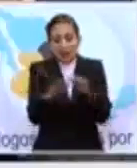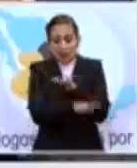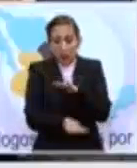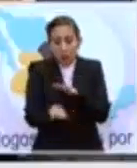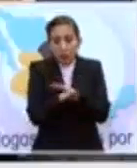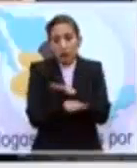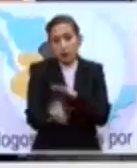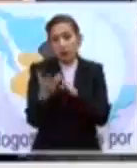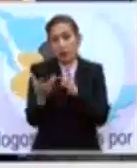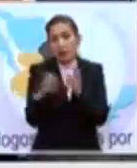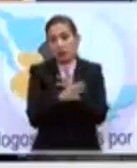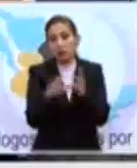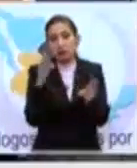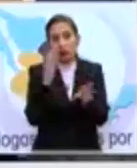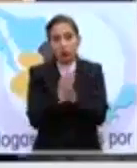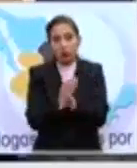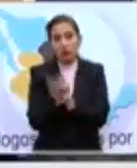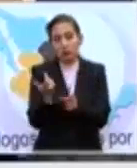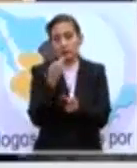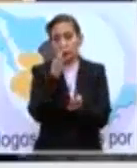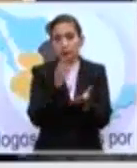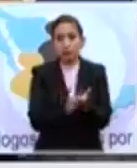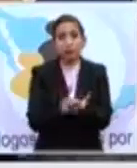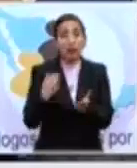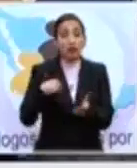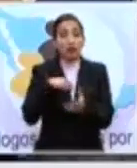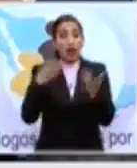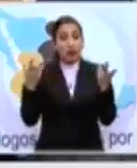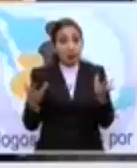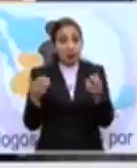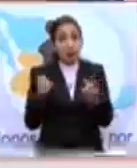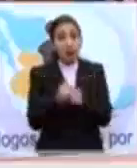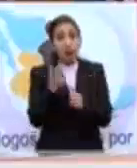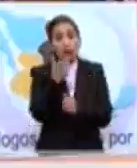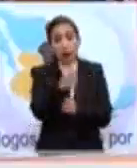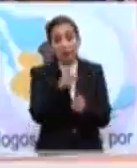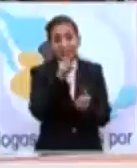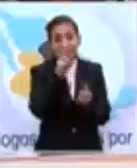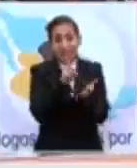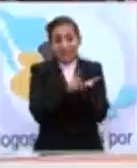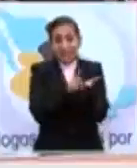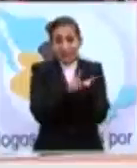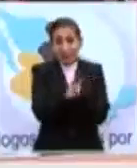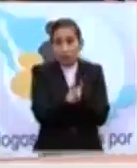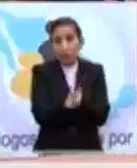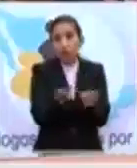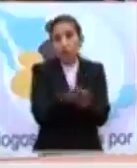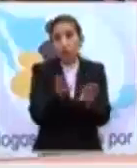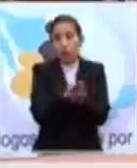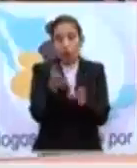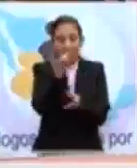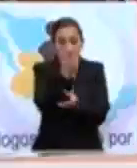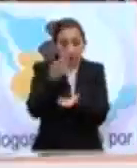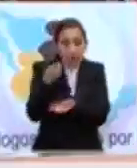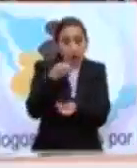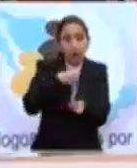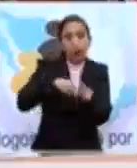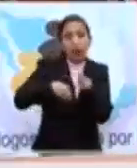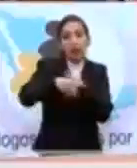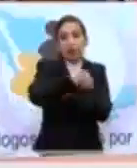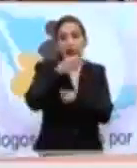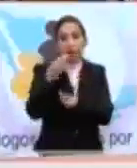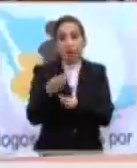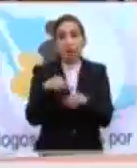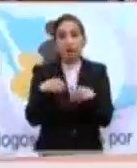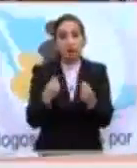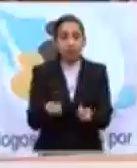y hay cosas en donde vamos caminando en ese punto. Lo que estamos haciendo con la tutela de derechos es cómo el recurso financiero que actualmente estamos